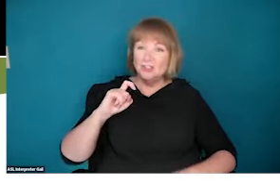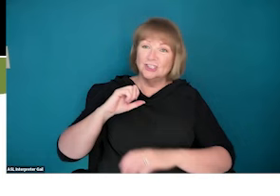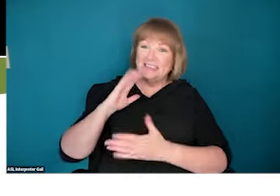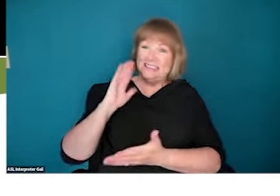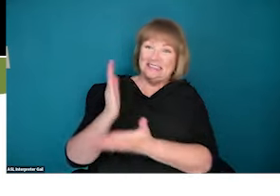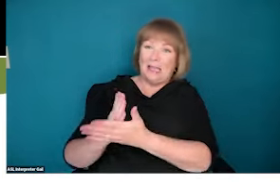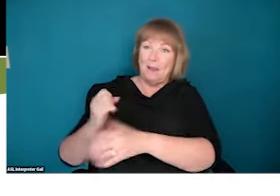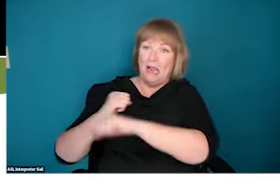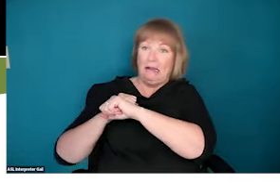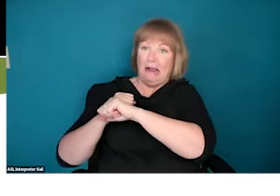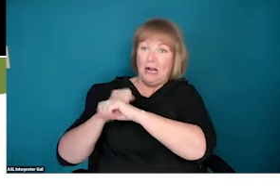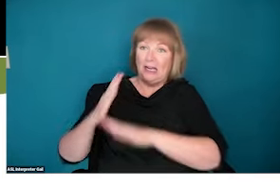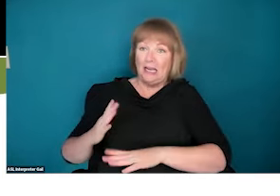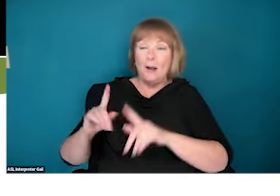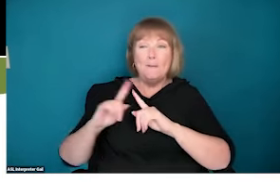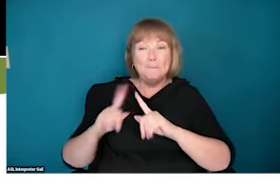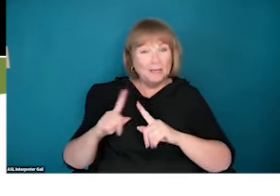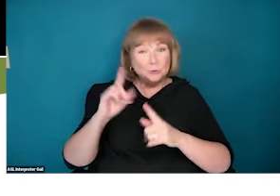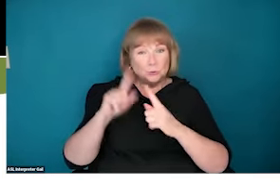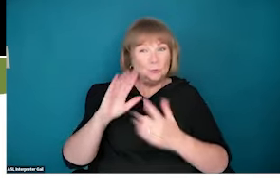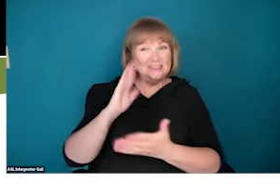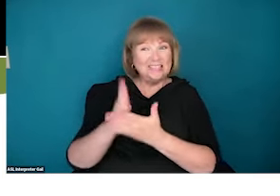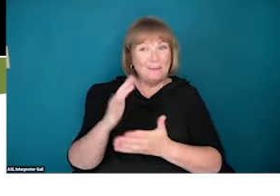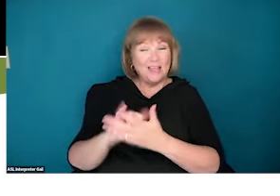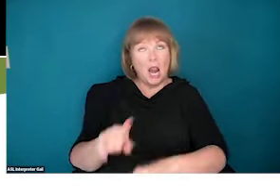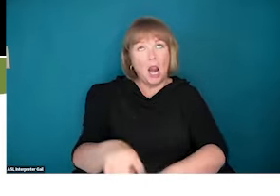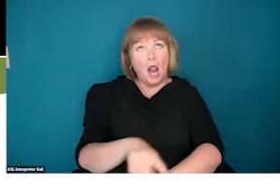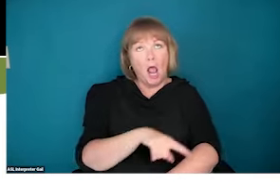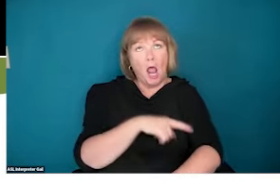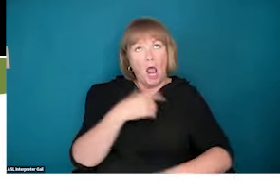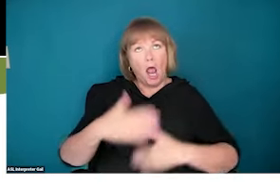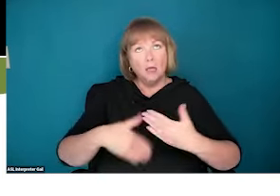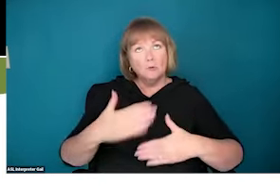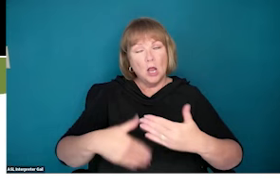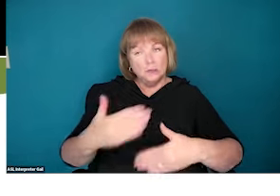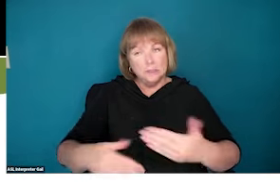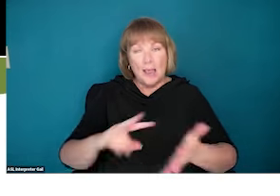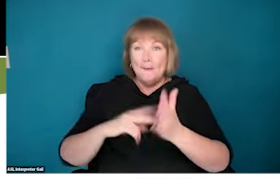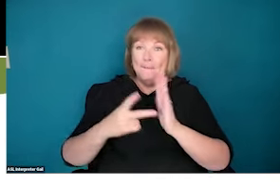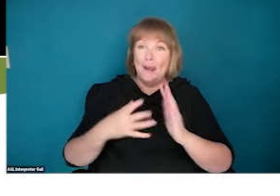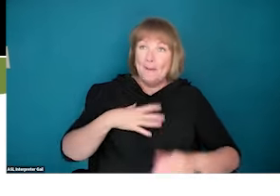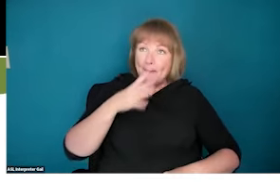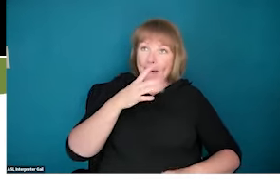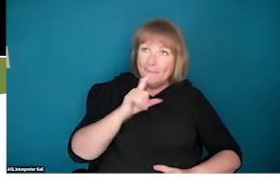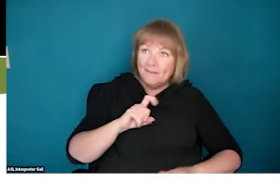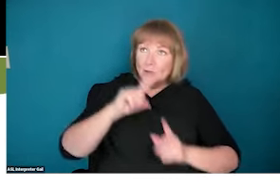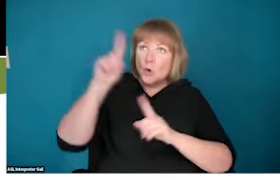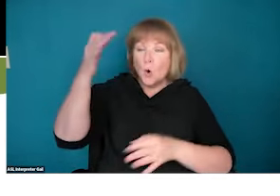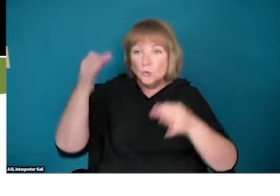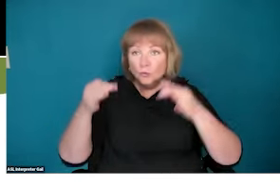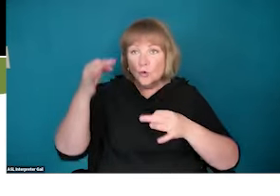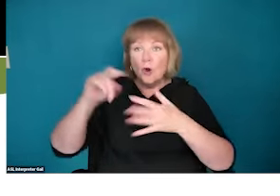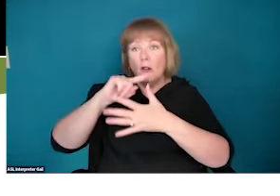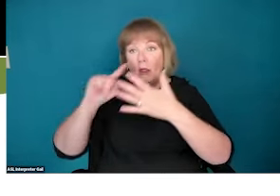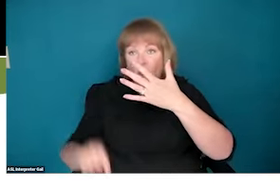y yo totalmente pienso que debo salir de este proceso de custodia. Esto es un proceso muy largo.